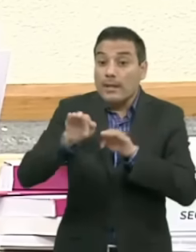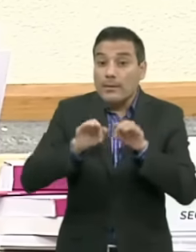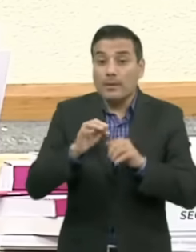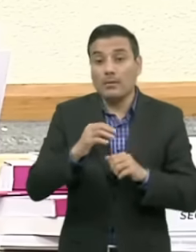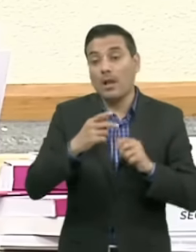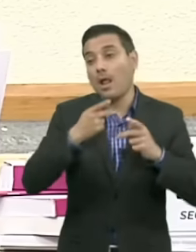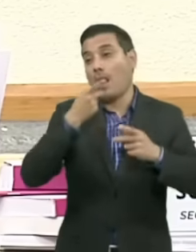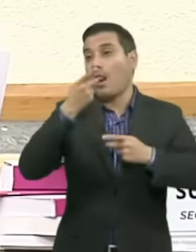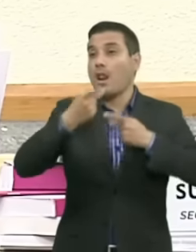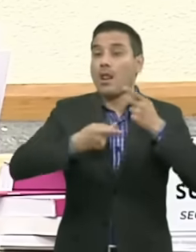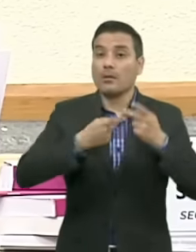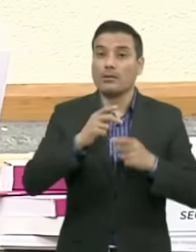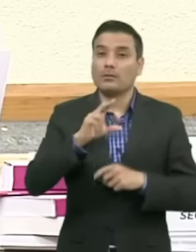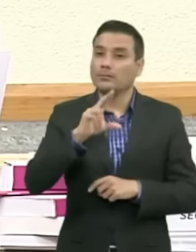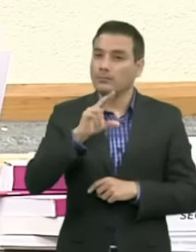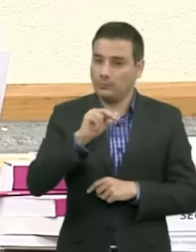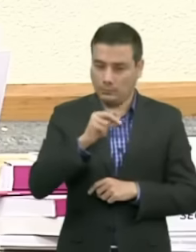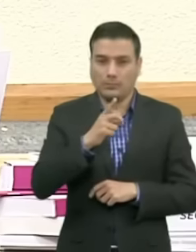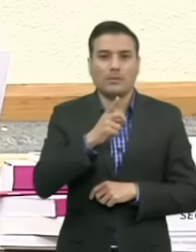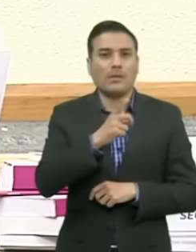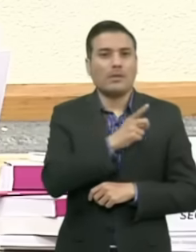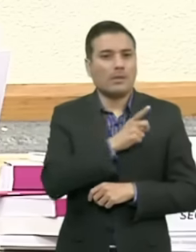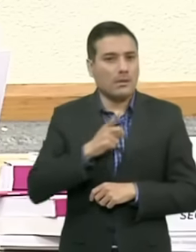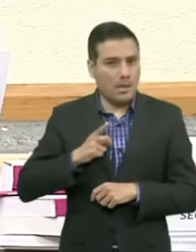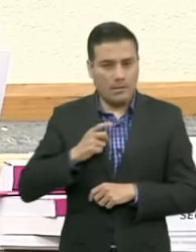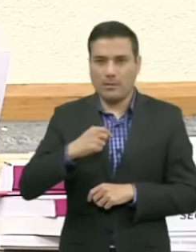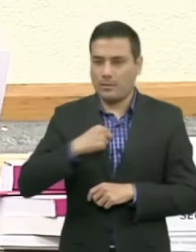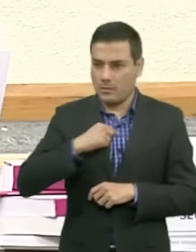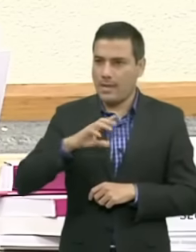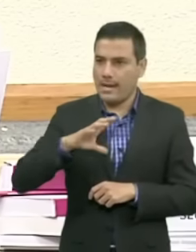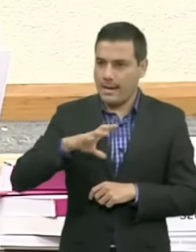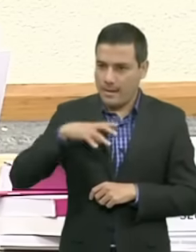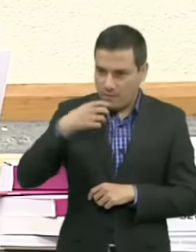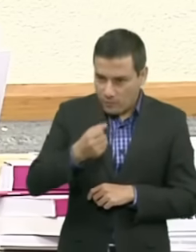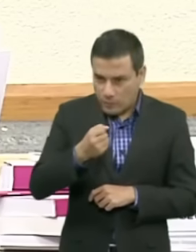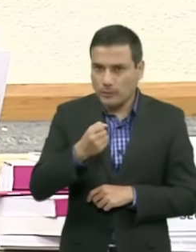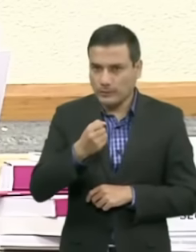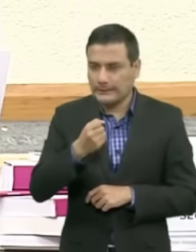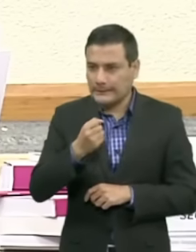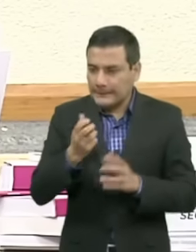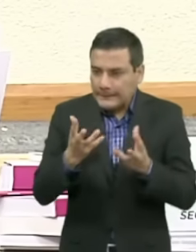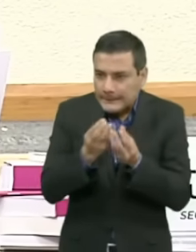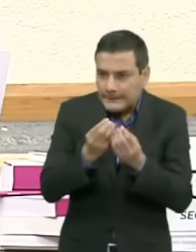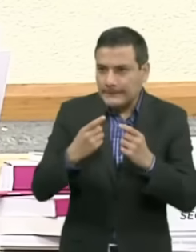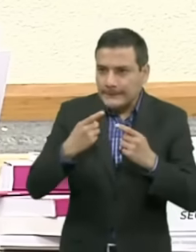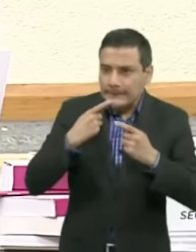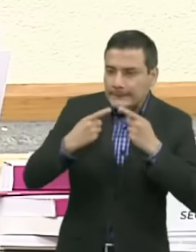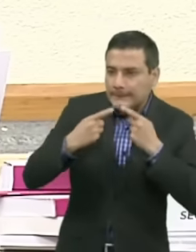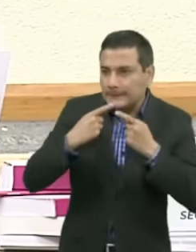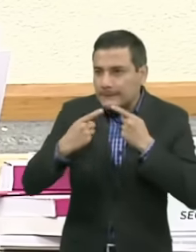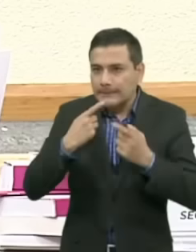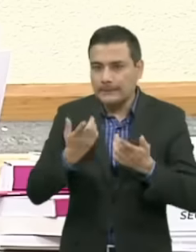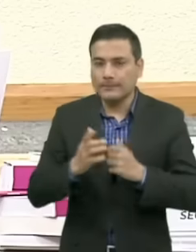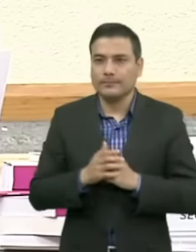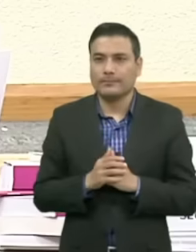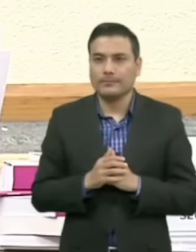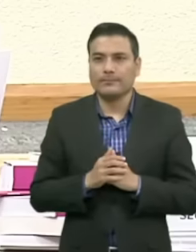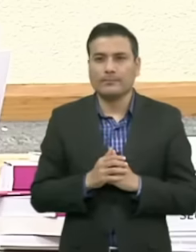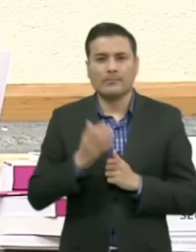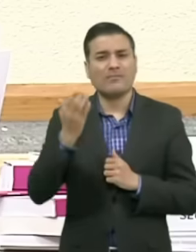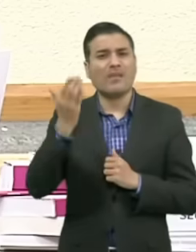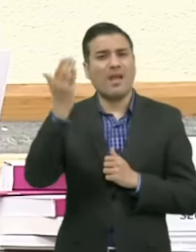es voluntad y también es estar dentro de la misma, entendiéndola, aprendiéndola. Yo convoqué a